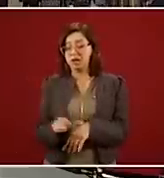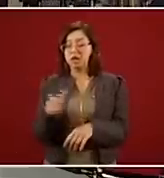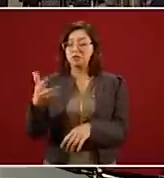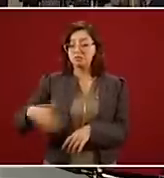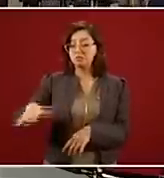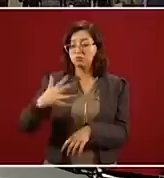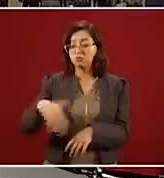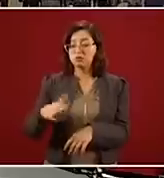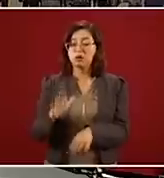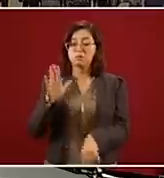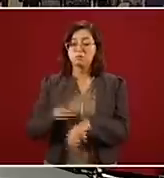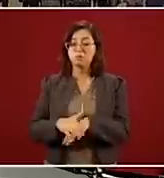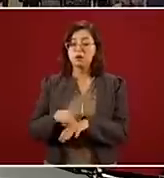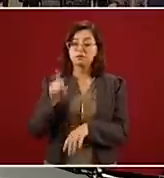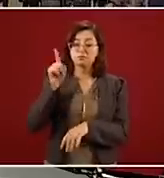mis preguntas.